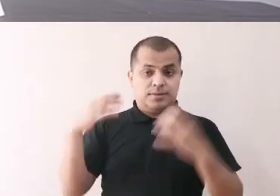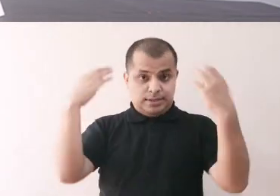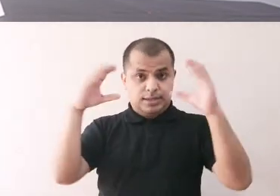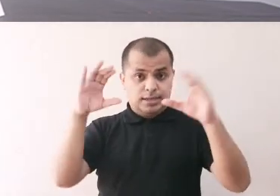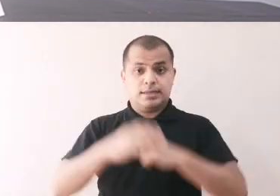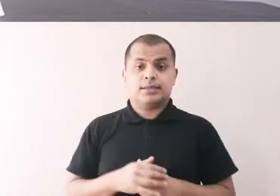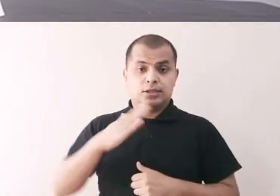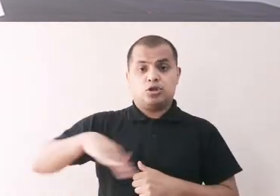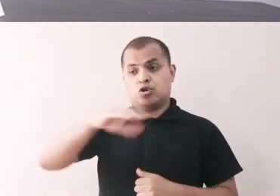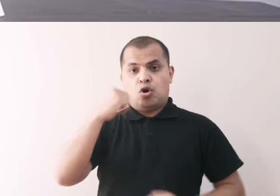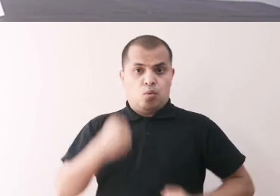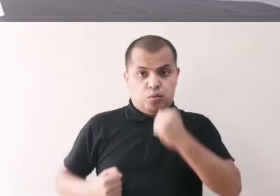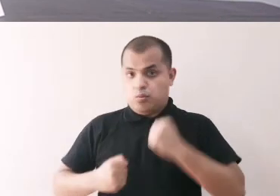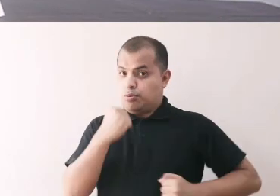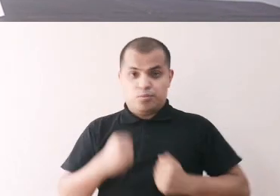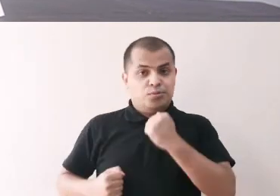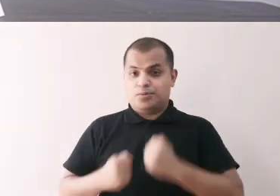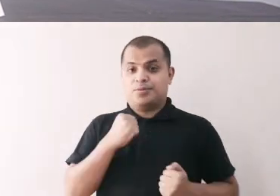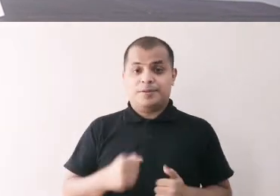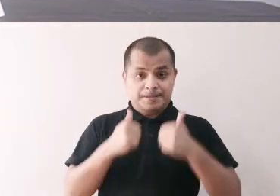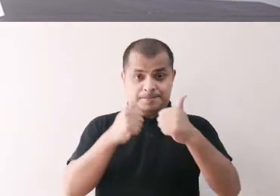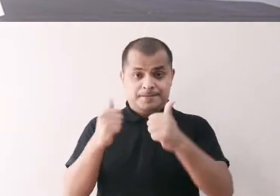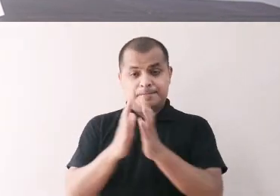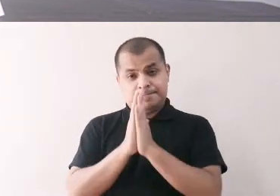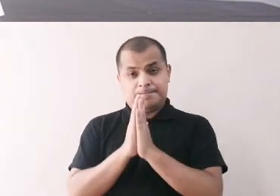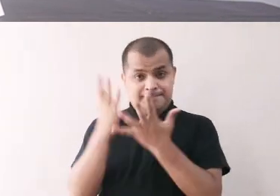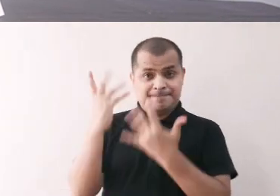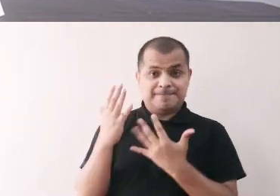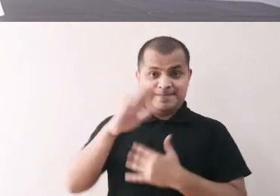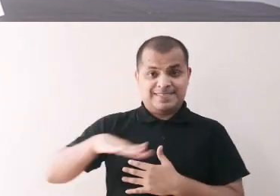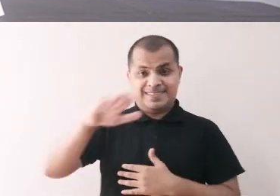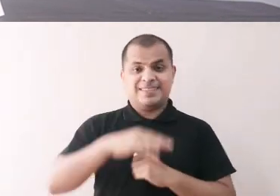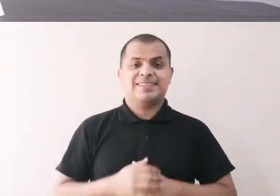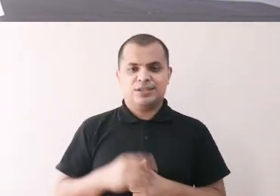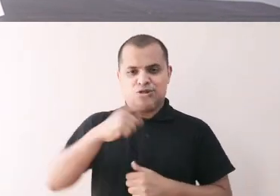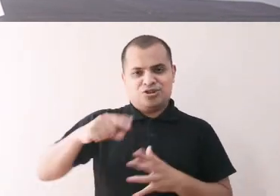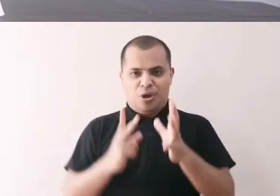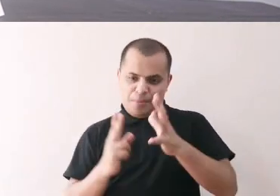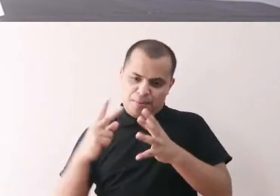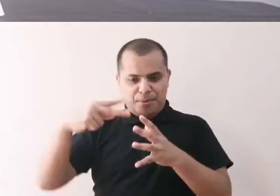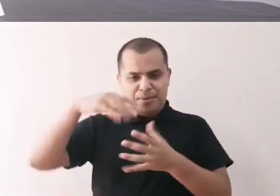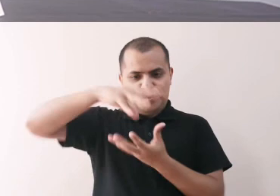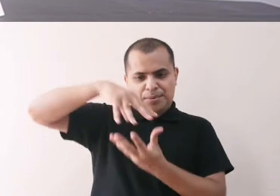clase para la clase de atletismo, chicos. Así que los esperamos y